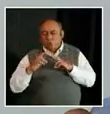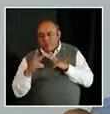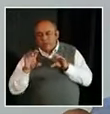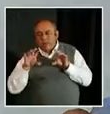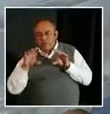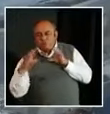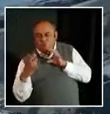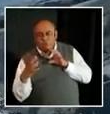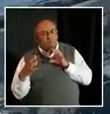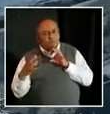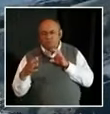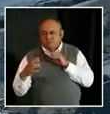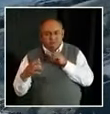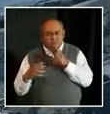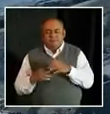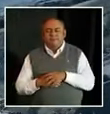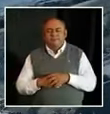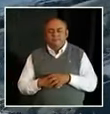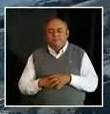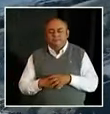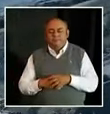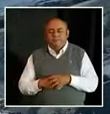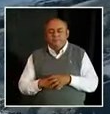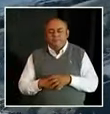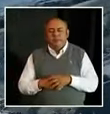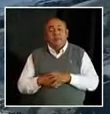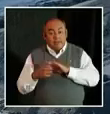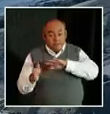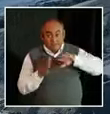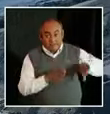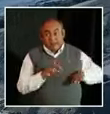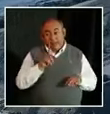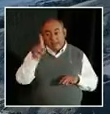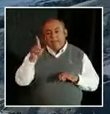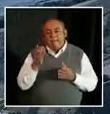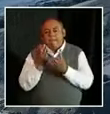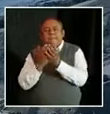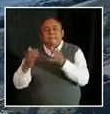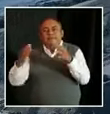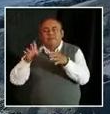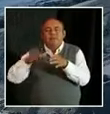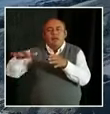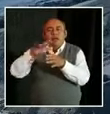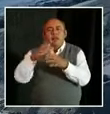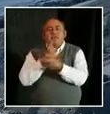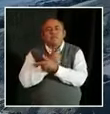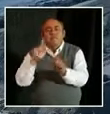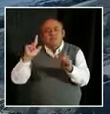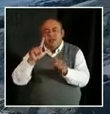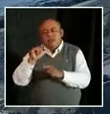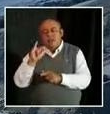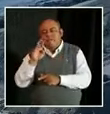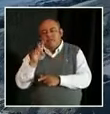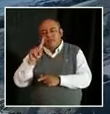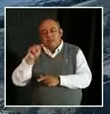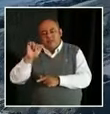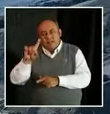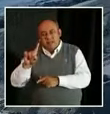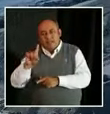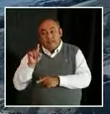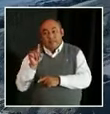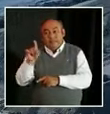En cuanto a la presa Libertad, nuestro plan es garantizar el agua para Nuevo León a partir del